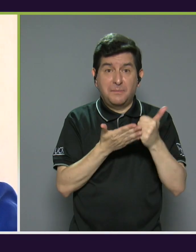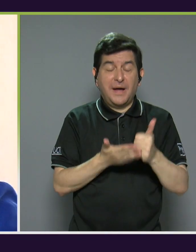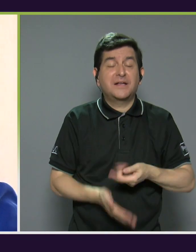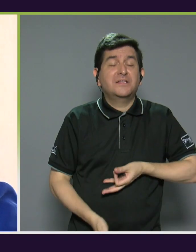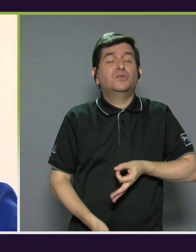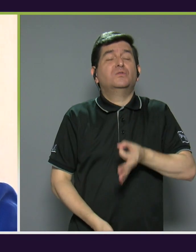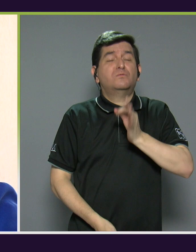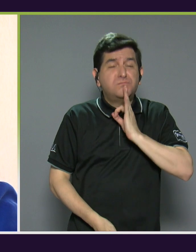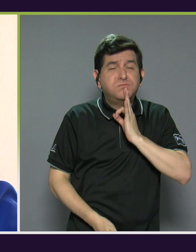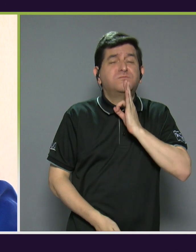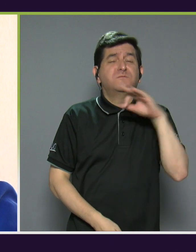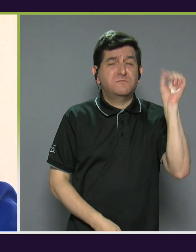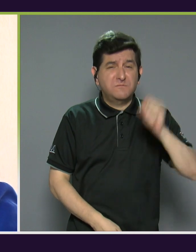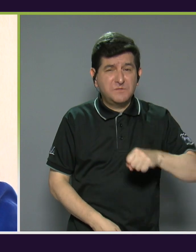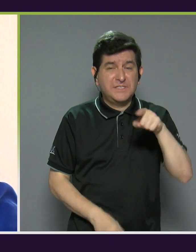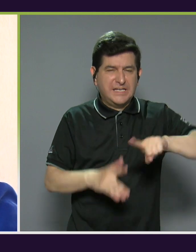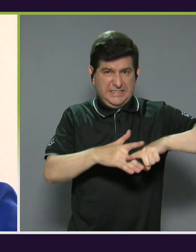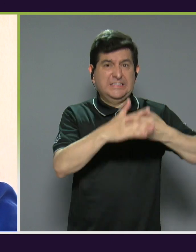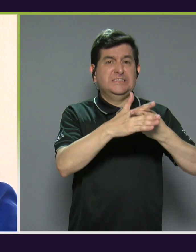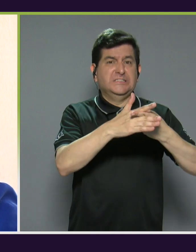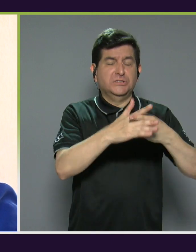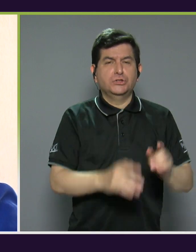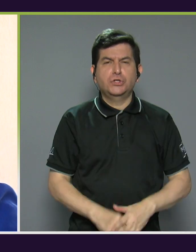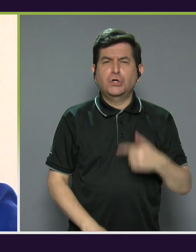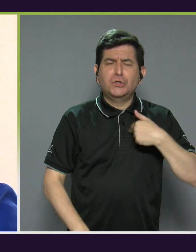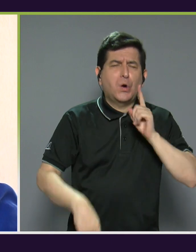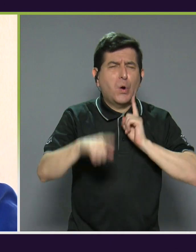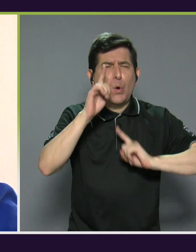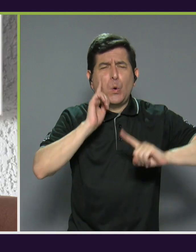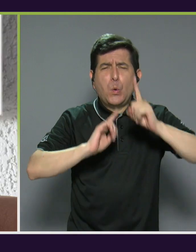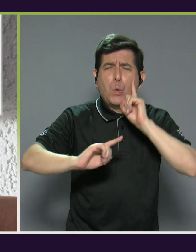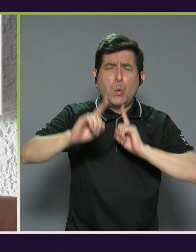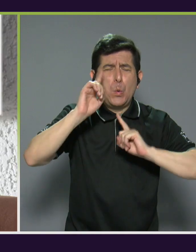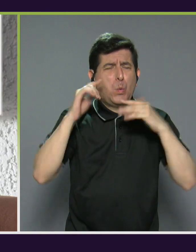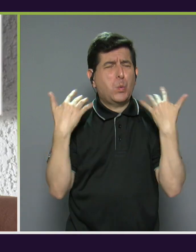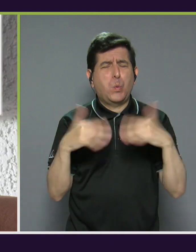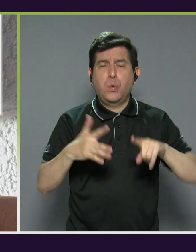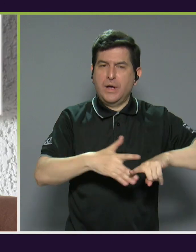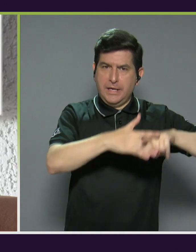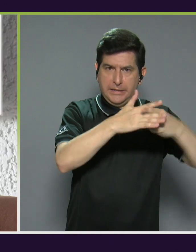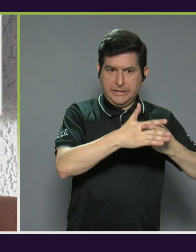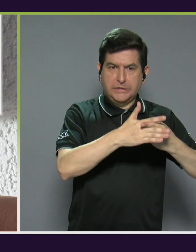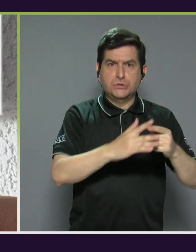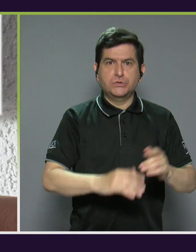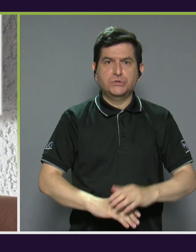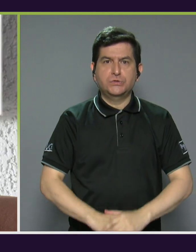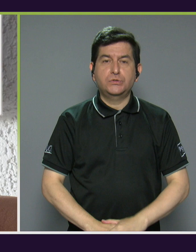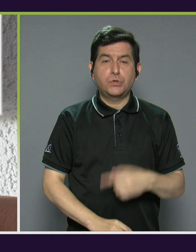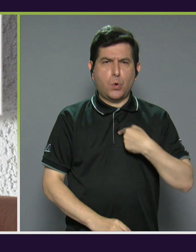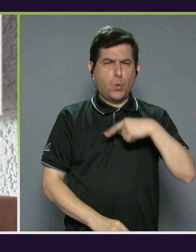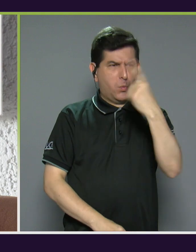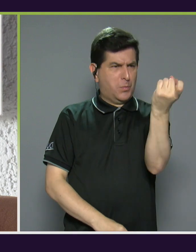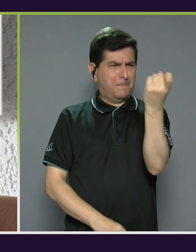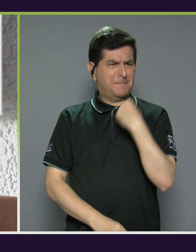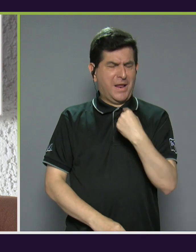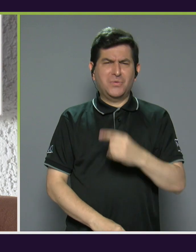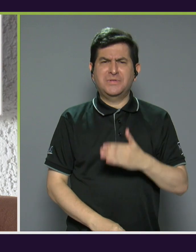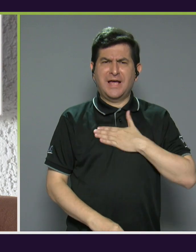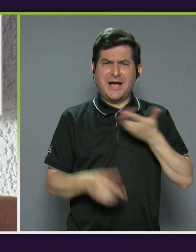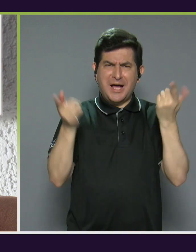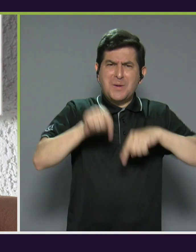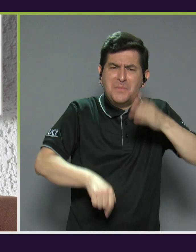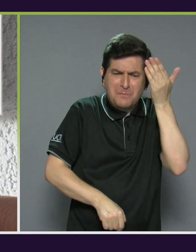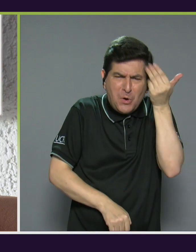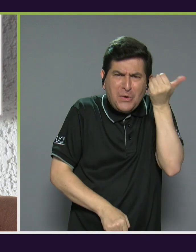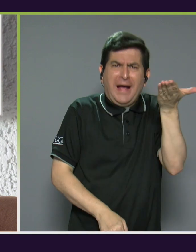es una parte bien frustrante, ¿verdad? Ese inicio. Yo lloré muchísimo al principio. Uno se pregunta